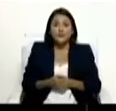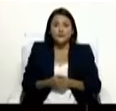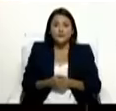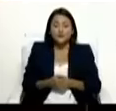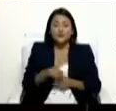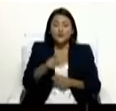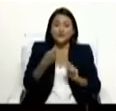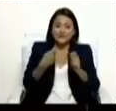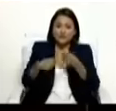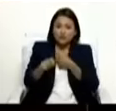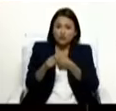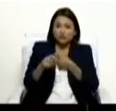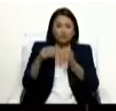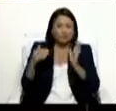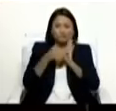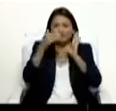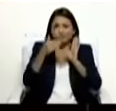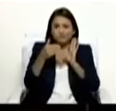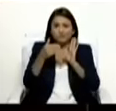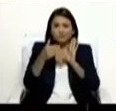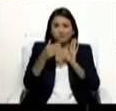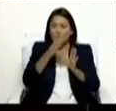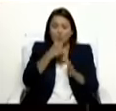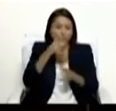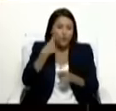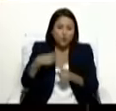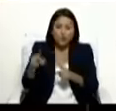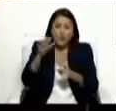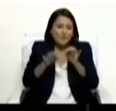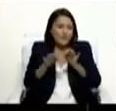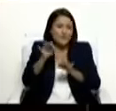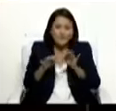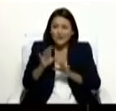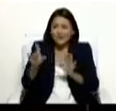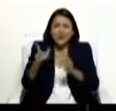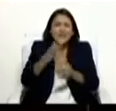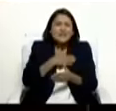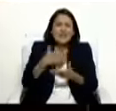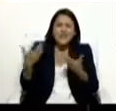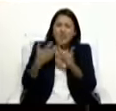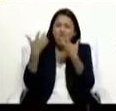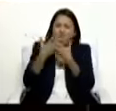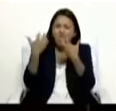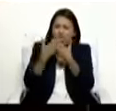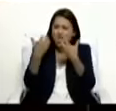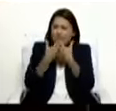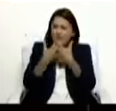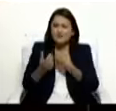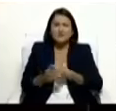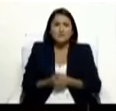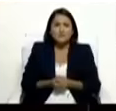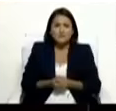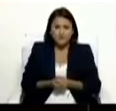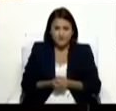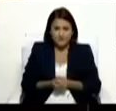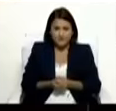agresiva, no tiene ninguna otra explicación. Es un ánimo guerrerista, es un ánimo que